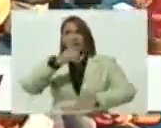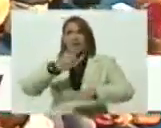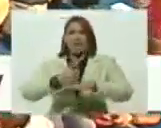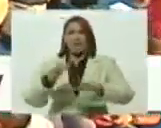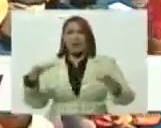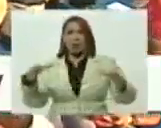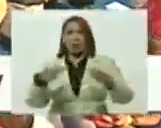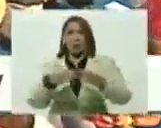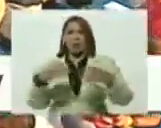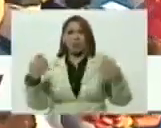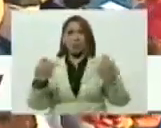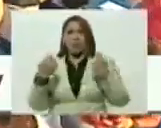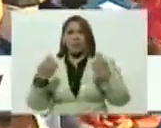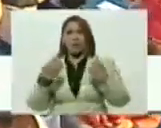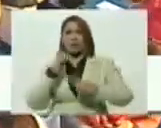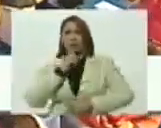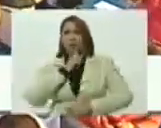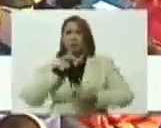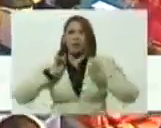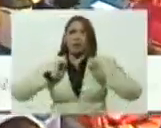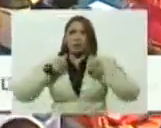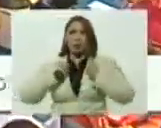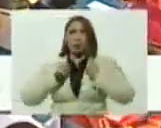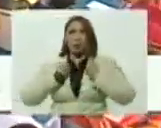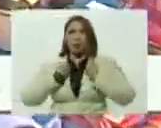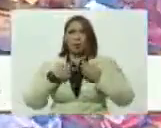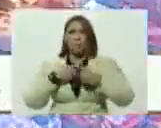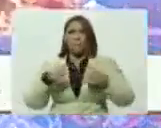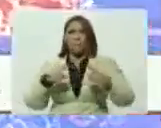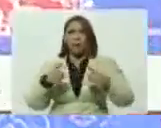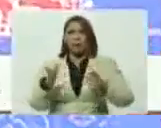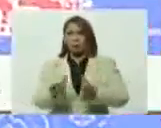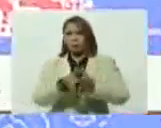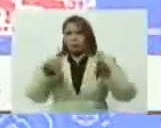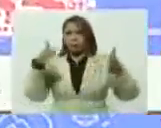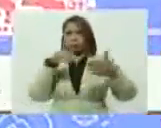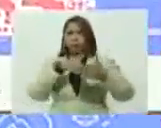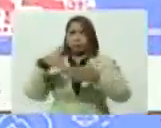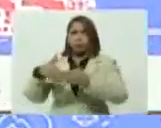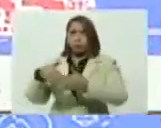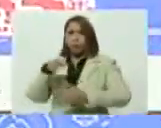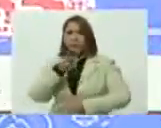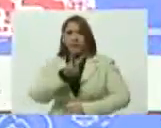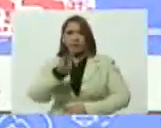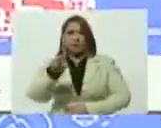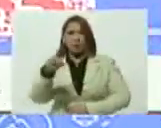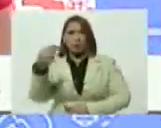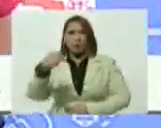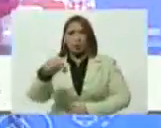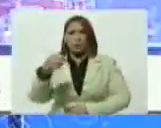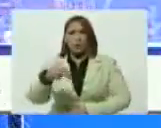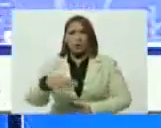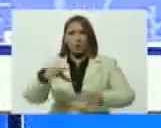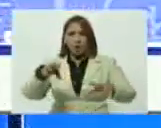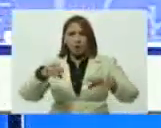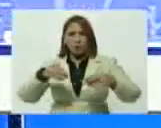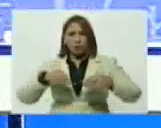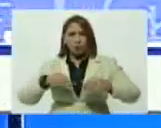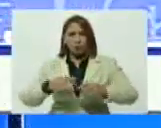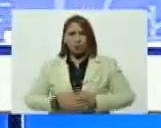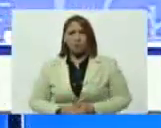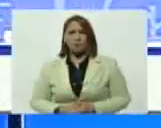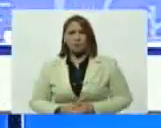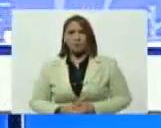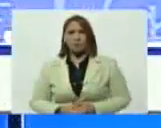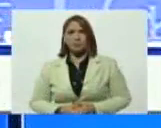de campaña Aristóbulo Isturiz para las megaelecciones del 21 de noviembre. Asume las riendas